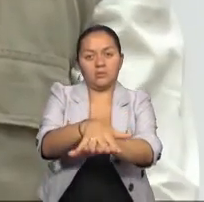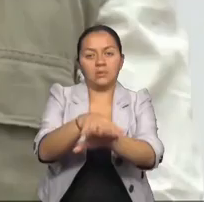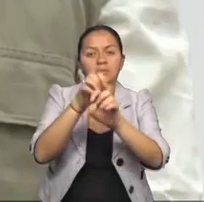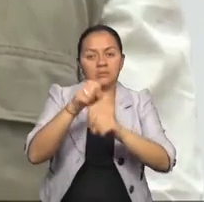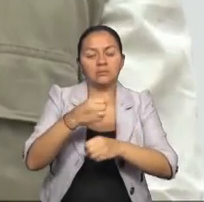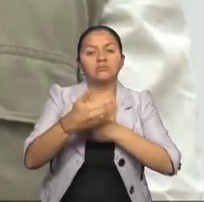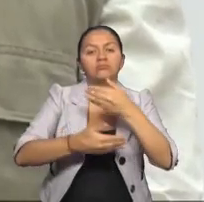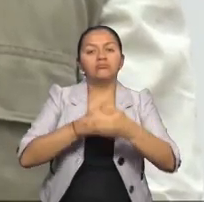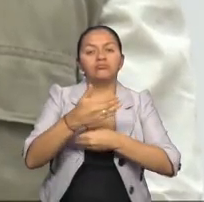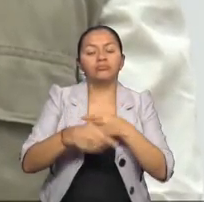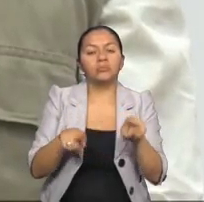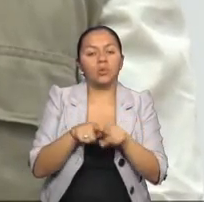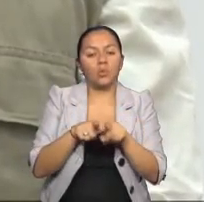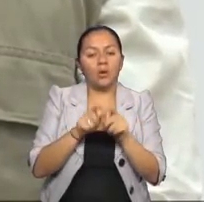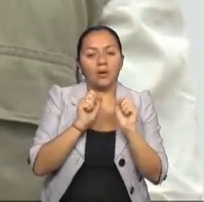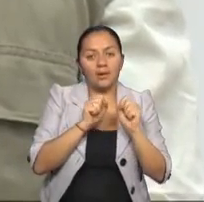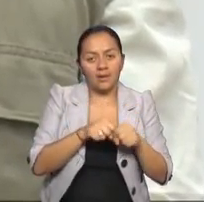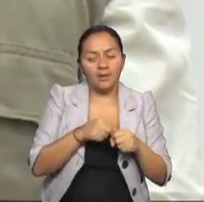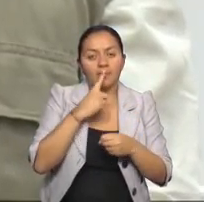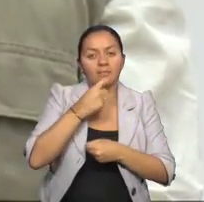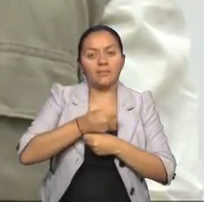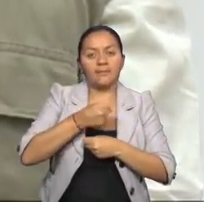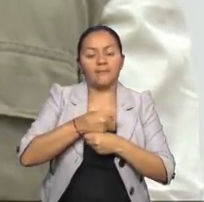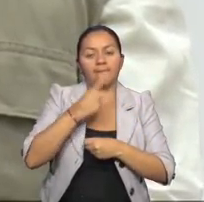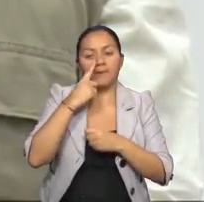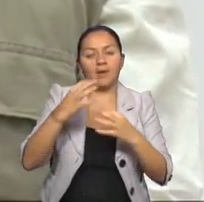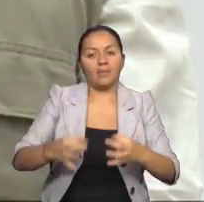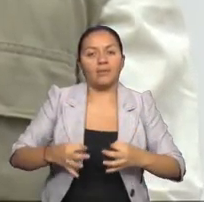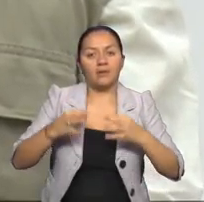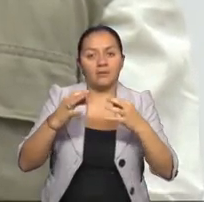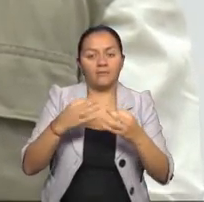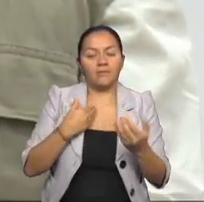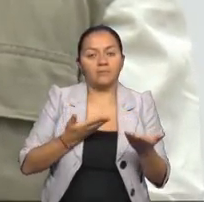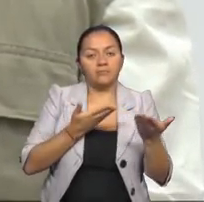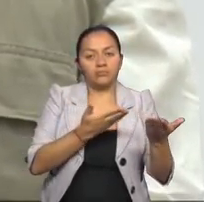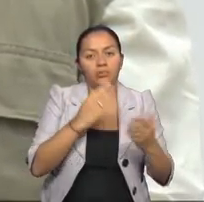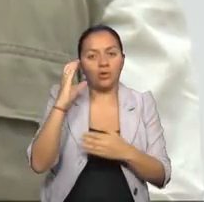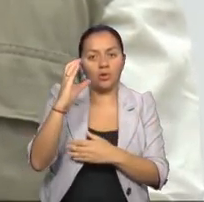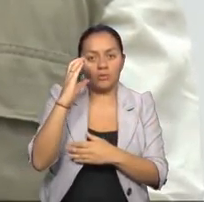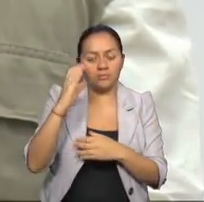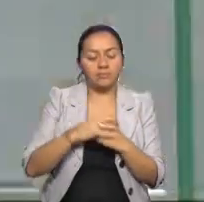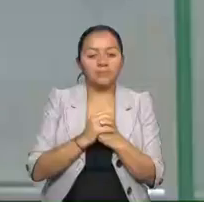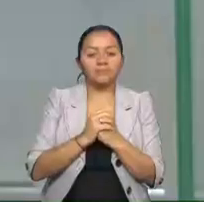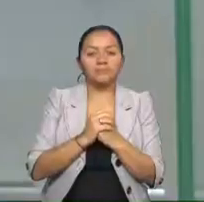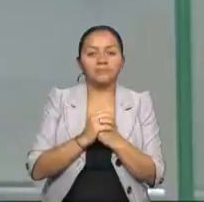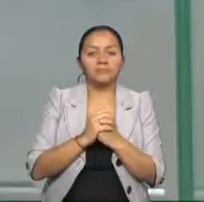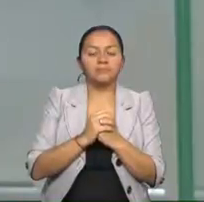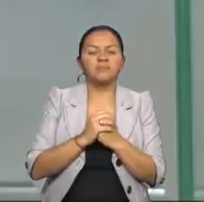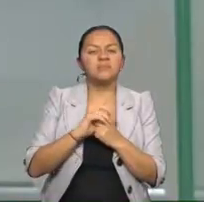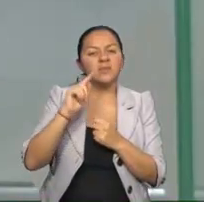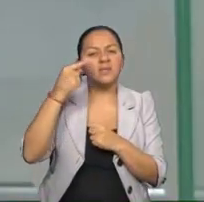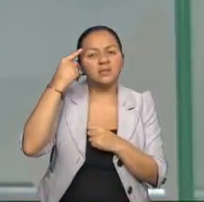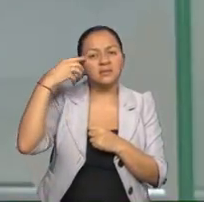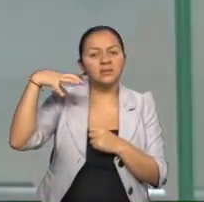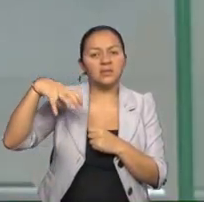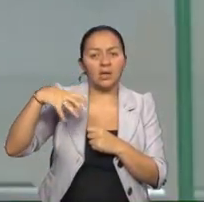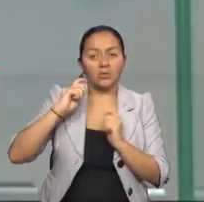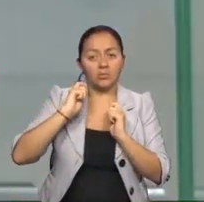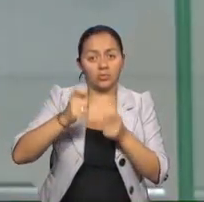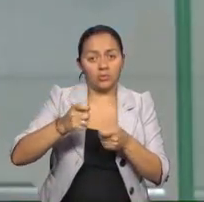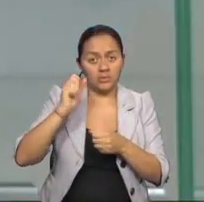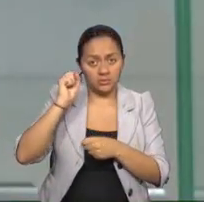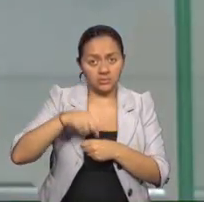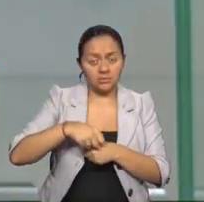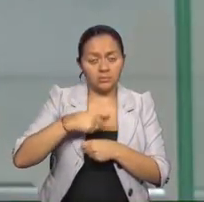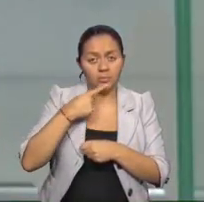ofrecemos trabajamos en hándicap internacional en colombia claro pero cuando el estado que garantía te puede dar a ti para que